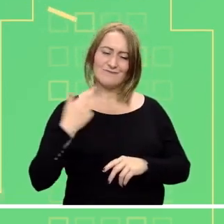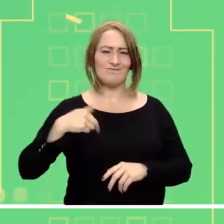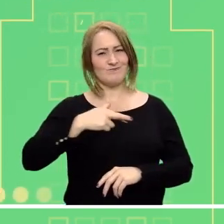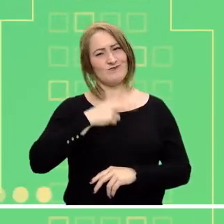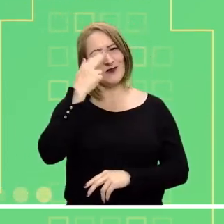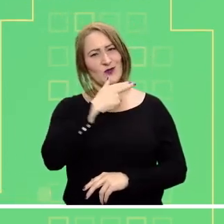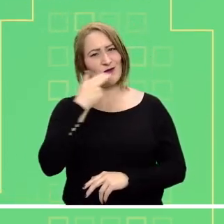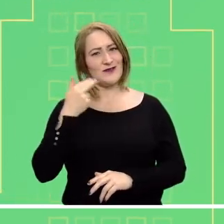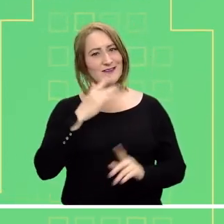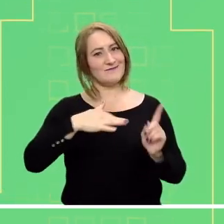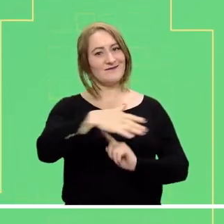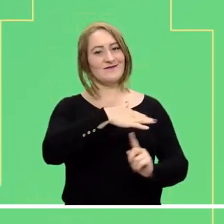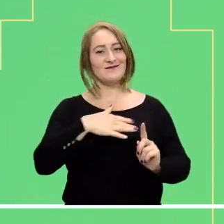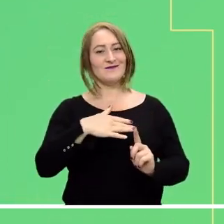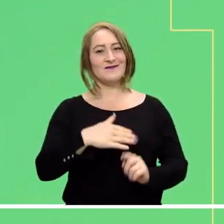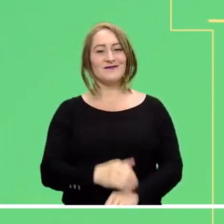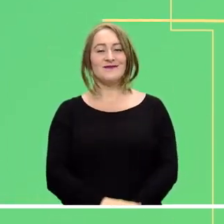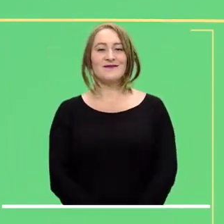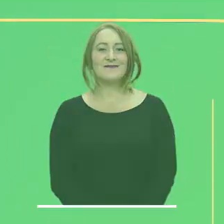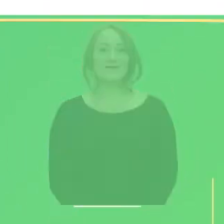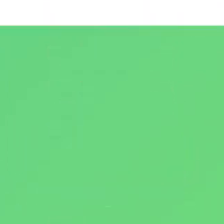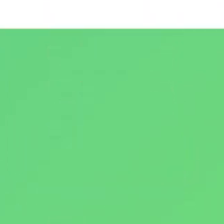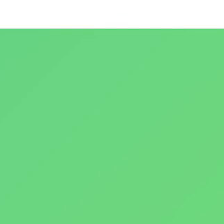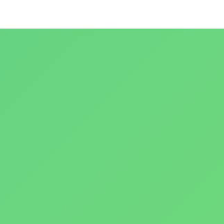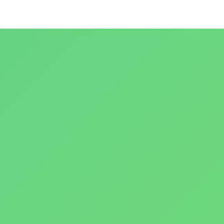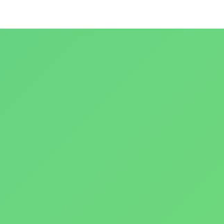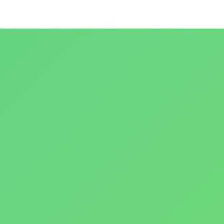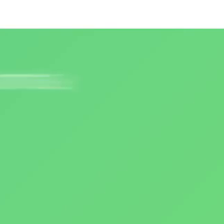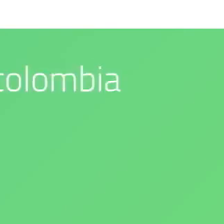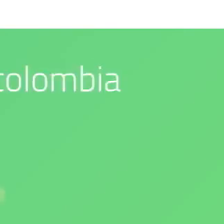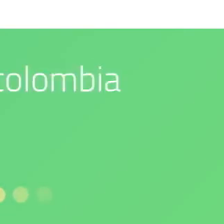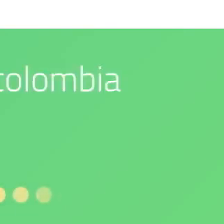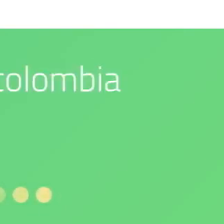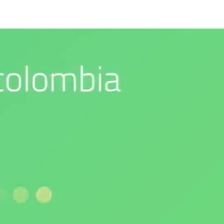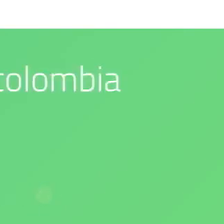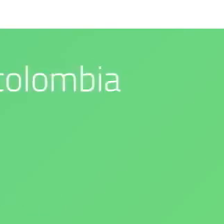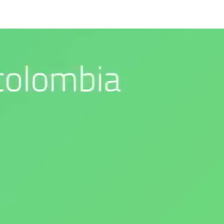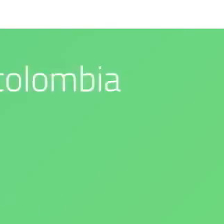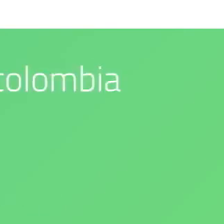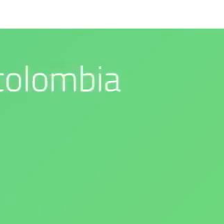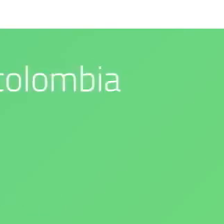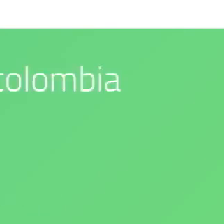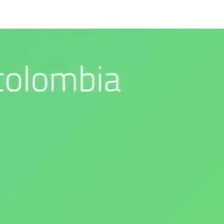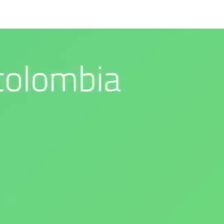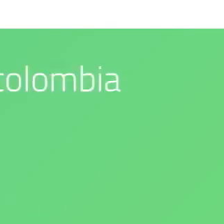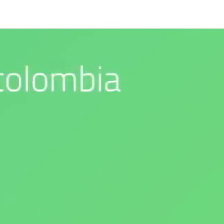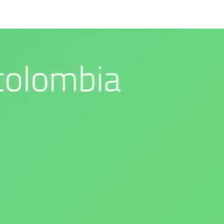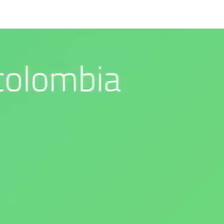Los esperamos en nuestras redes sociales. Nuestro compromiso es con el medio ambiente.